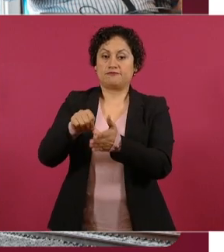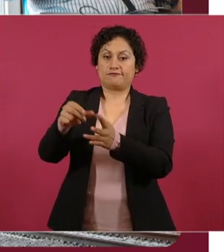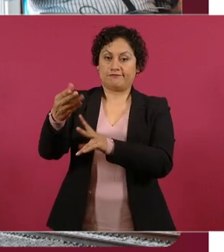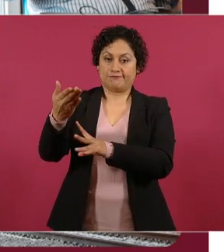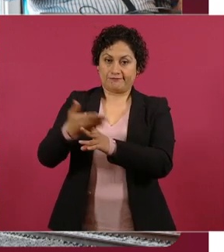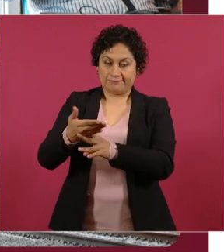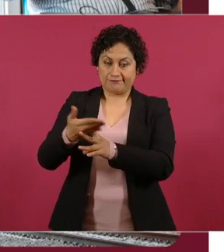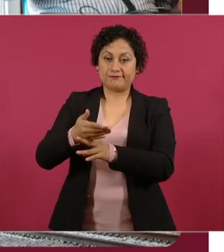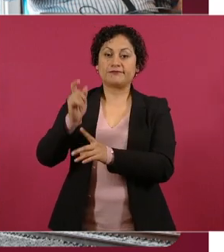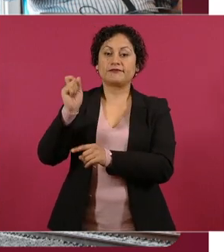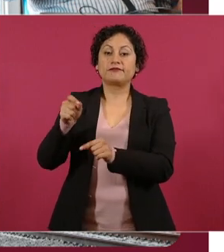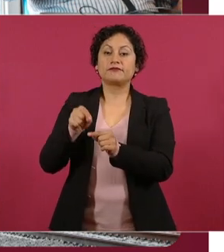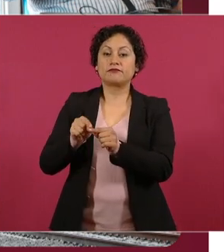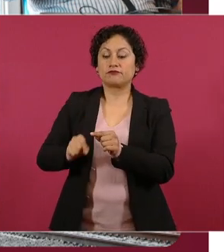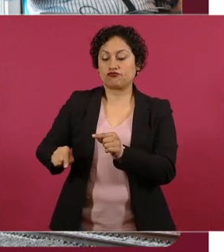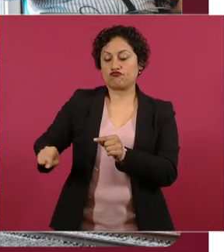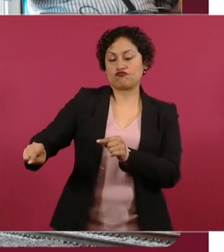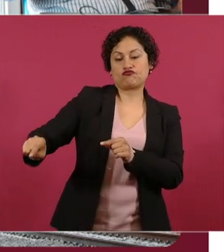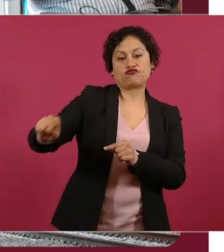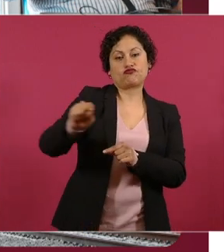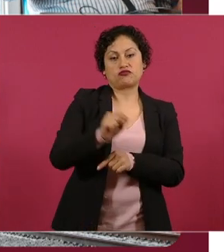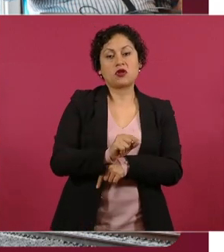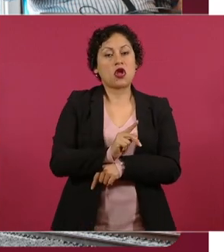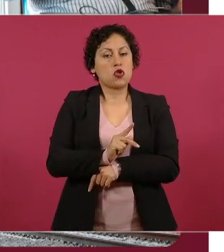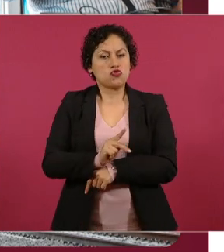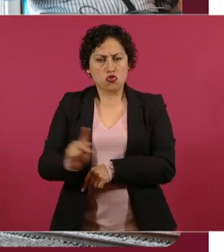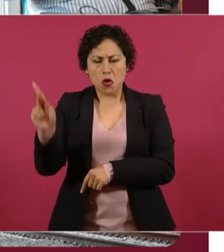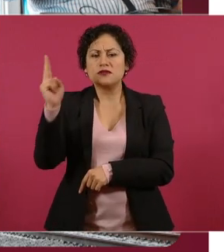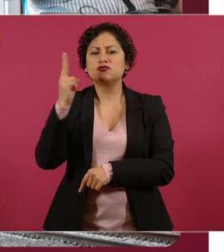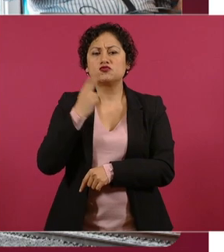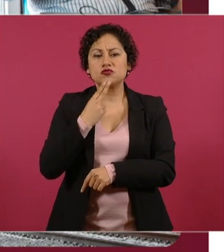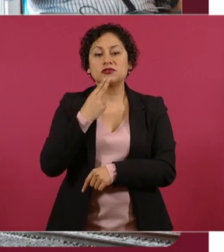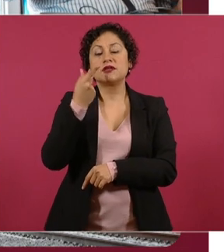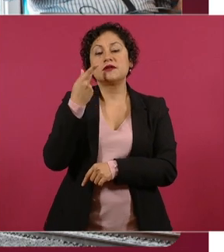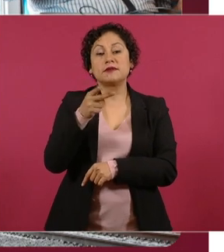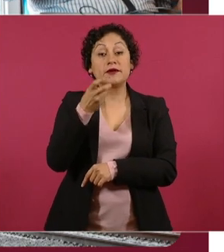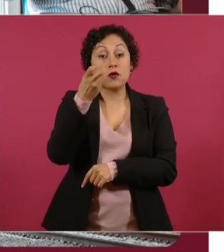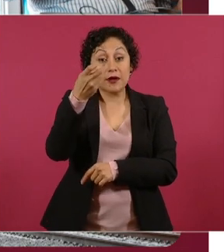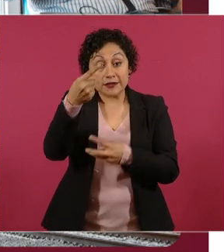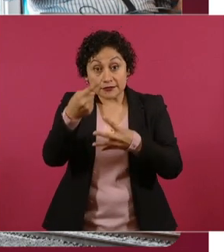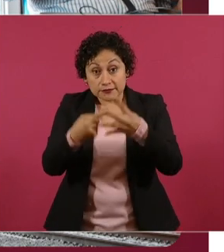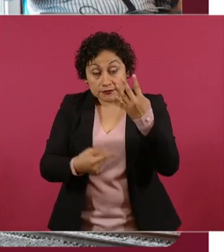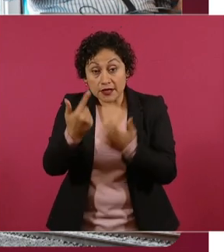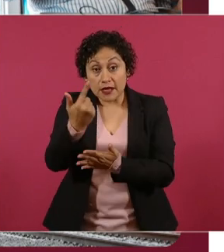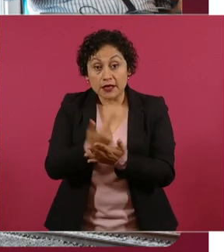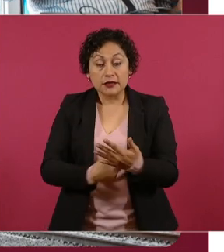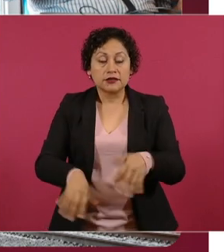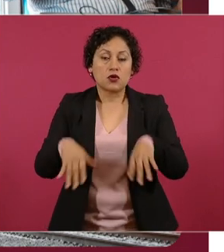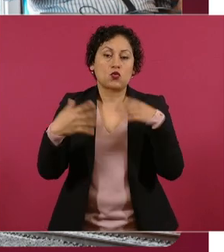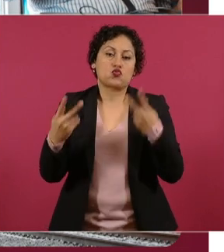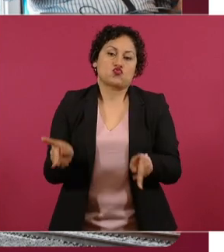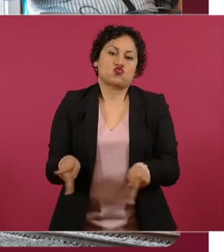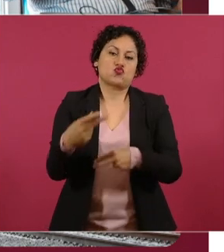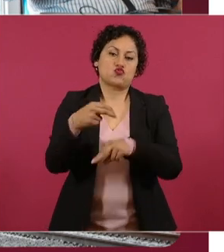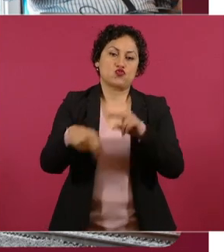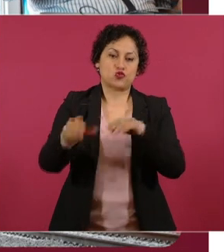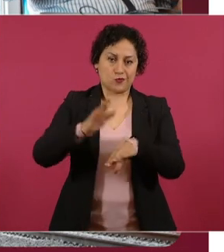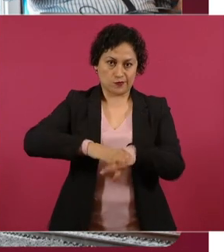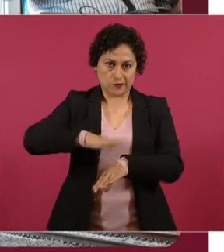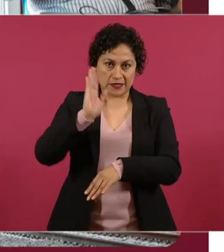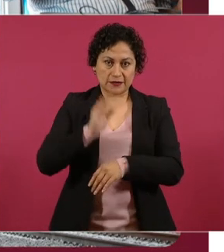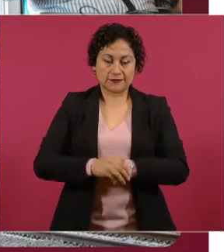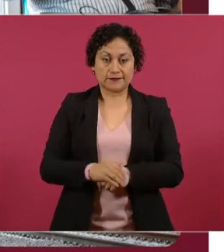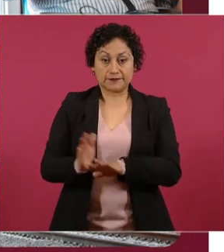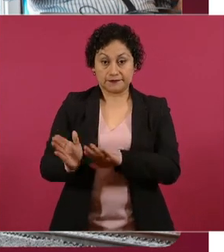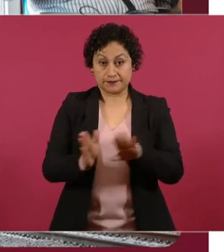todas las rutas han tenido demanda, pero estas son las que mayor porcentaje de boletos se han tenido a la venta. Vamos a la siguiente,